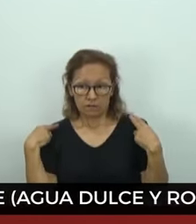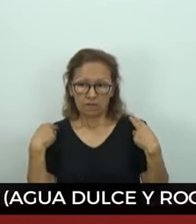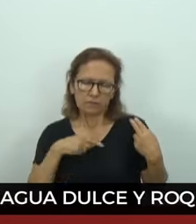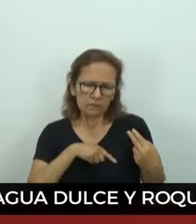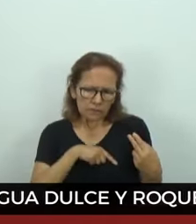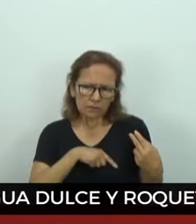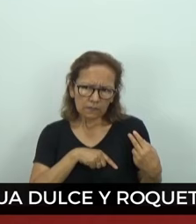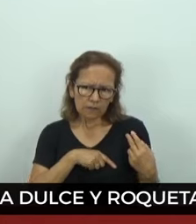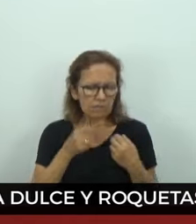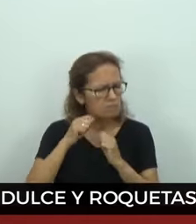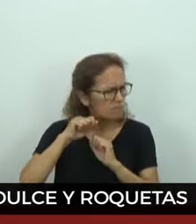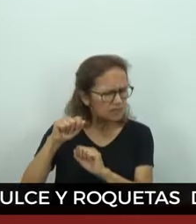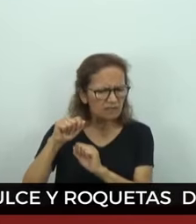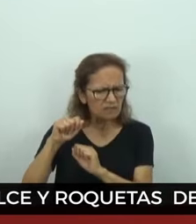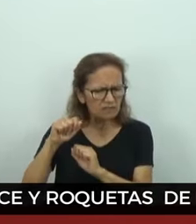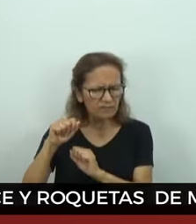menospreciado?